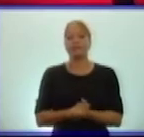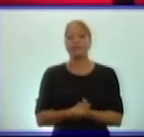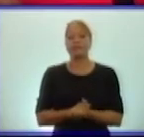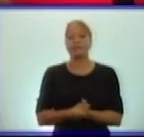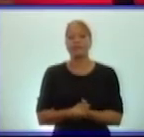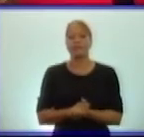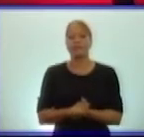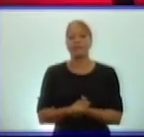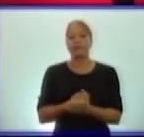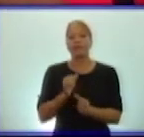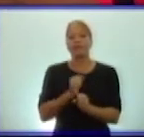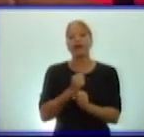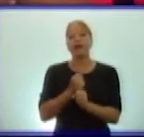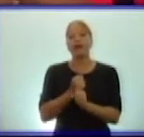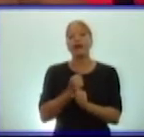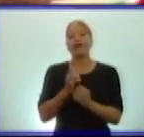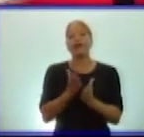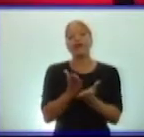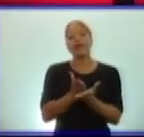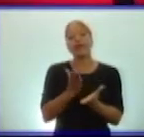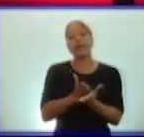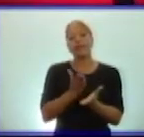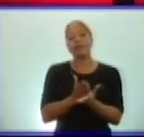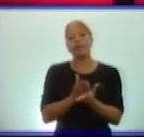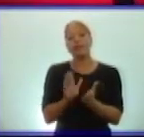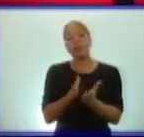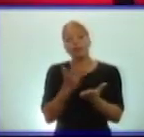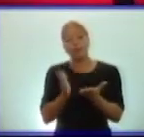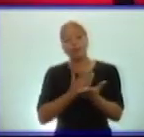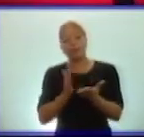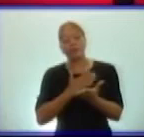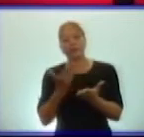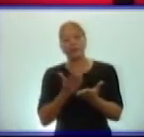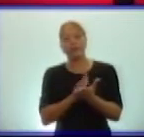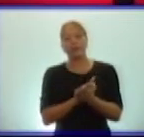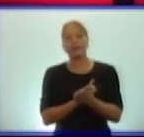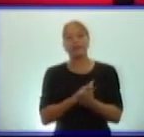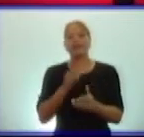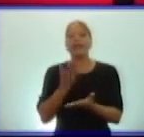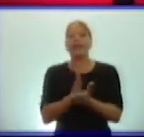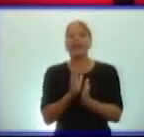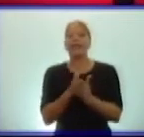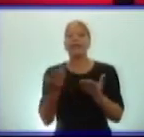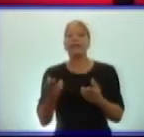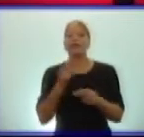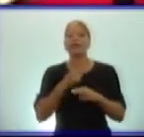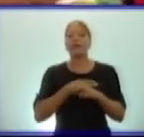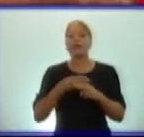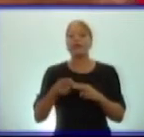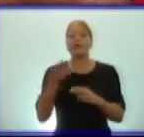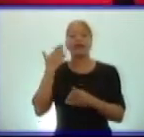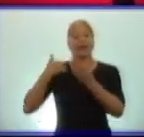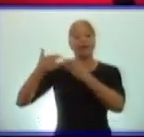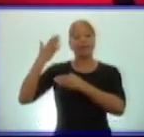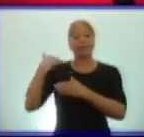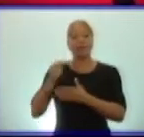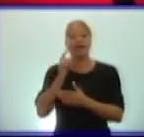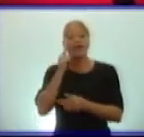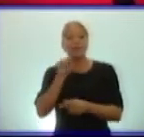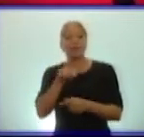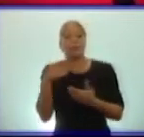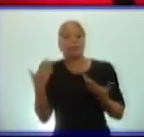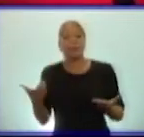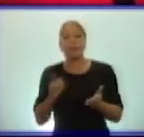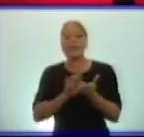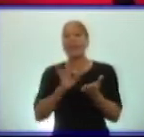Vamos a trabajar con el libro, con la bibliografía básica de la asignatura, el libro de historia antigua y medieval, que pueden ver en las páginas